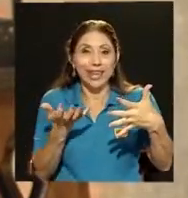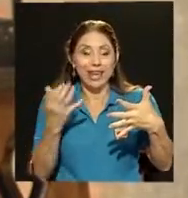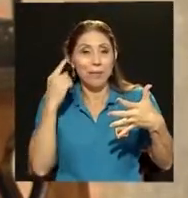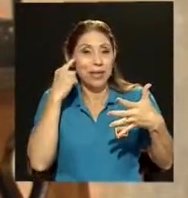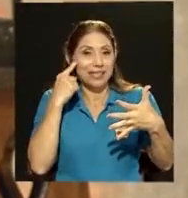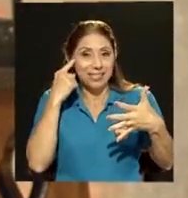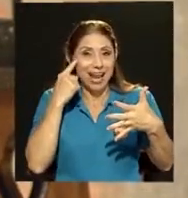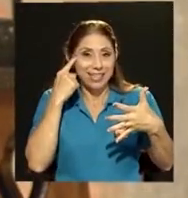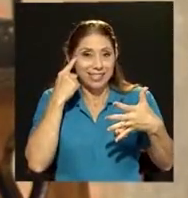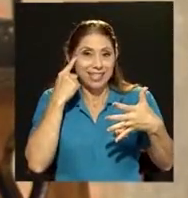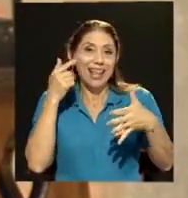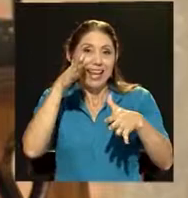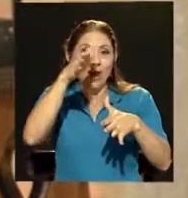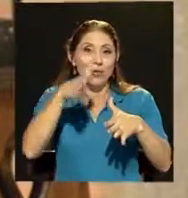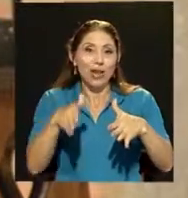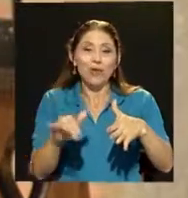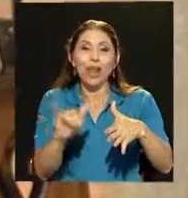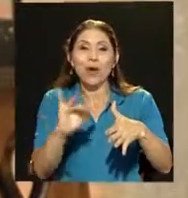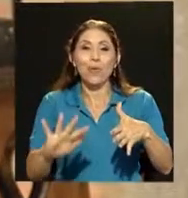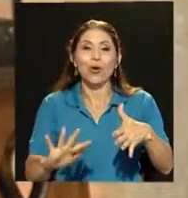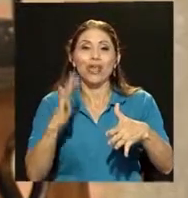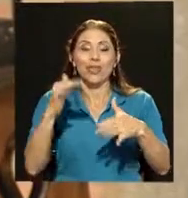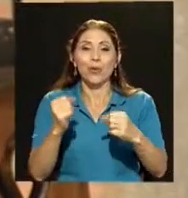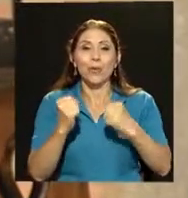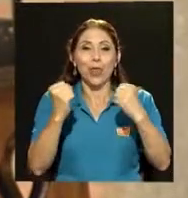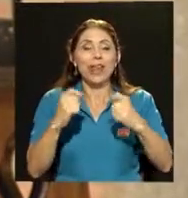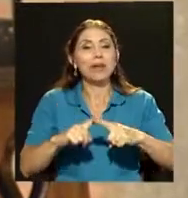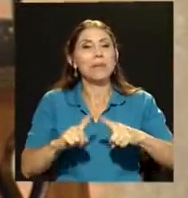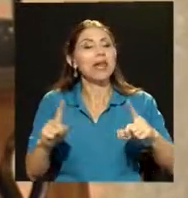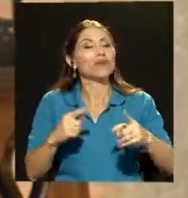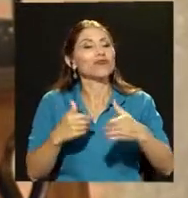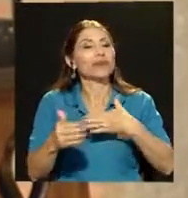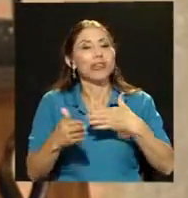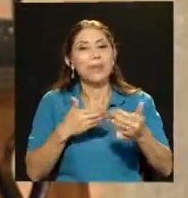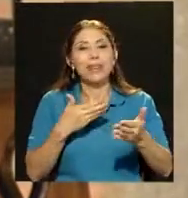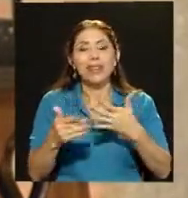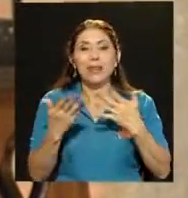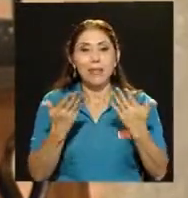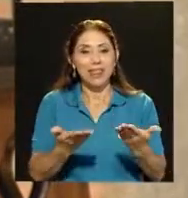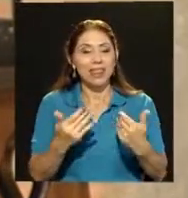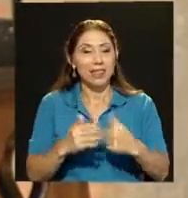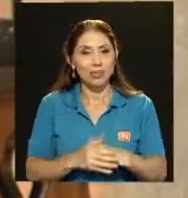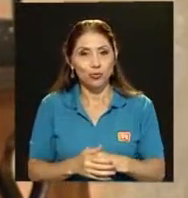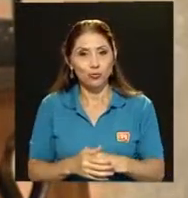pensarse la Contraloría como el quinto poder, pero independiente de eso,